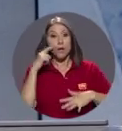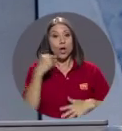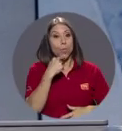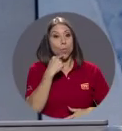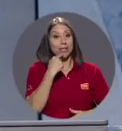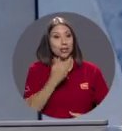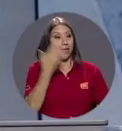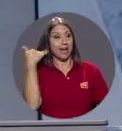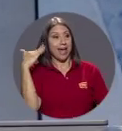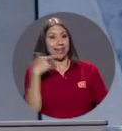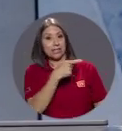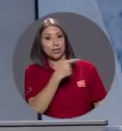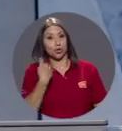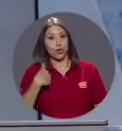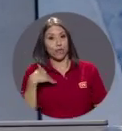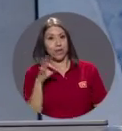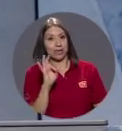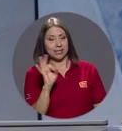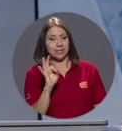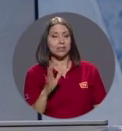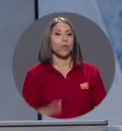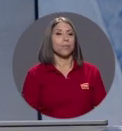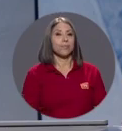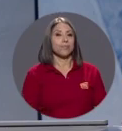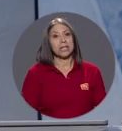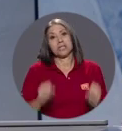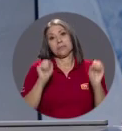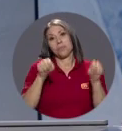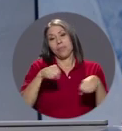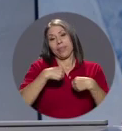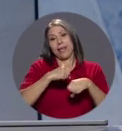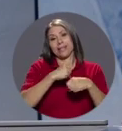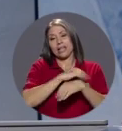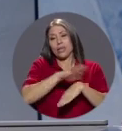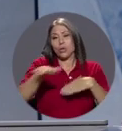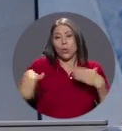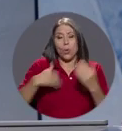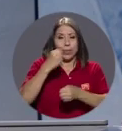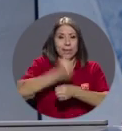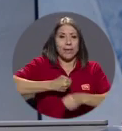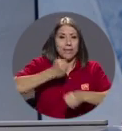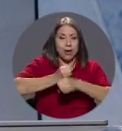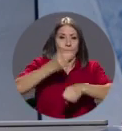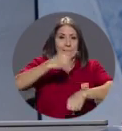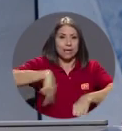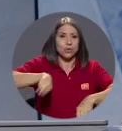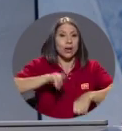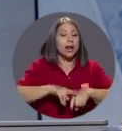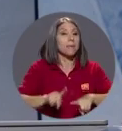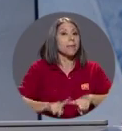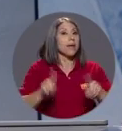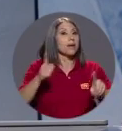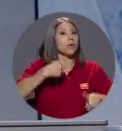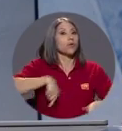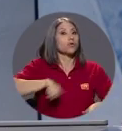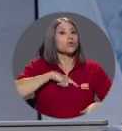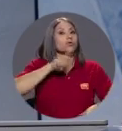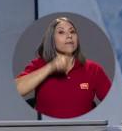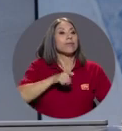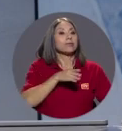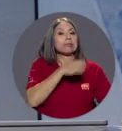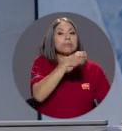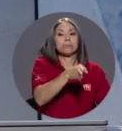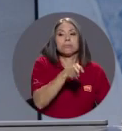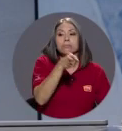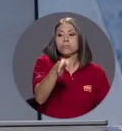como mencionaba don Francisco al inicio del programa, se vale hacer todo el trabajo nacional, pero tenemos que